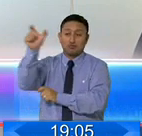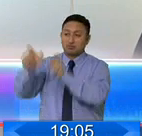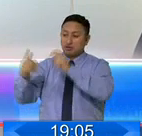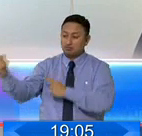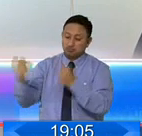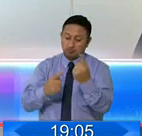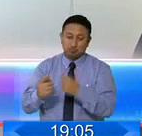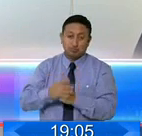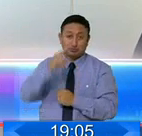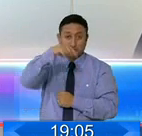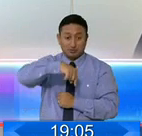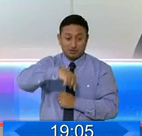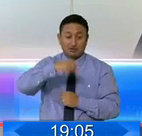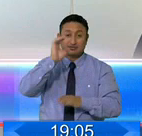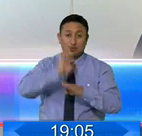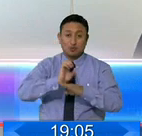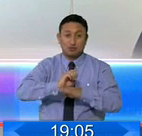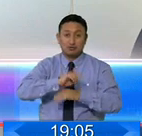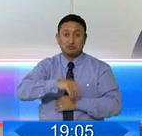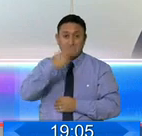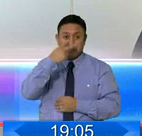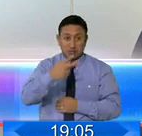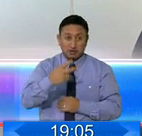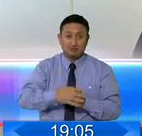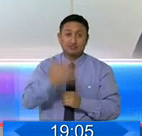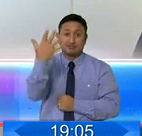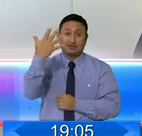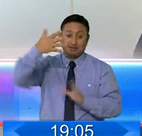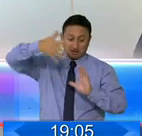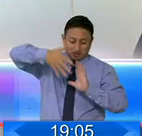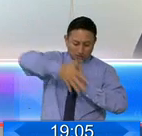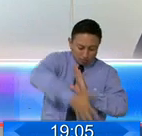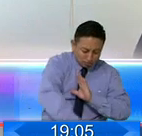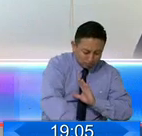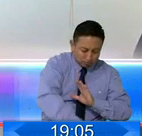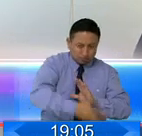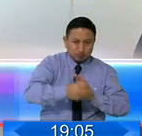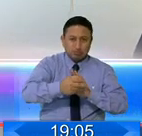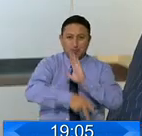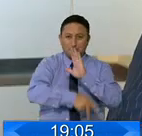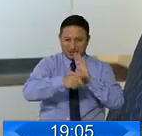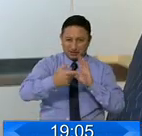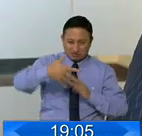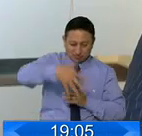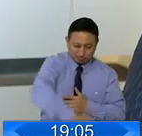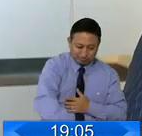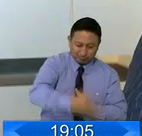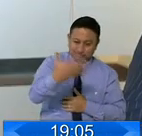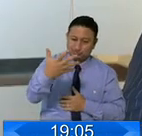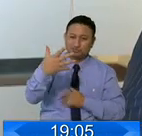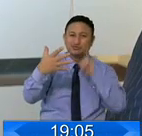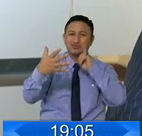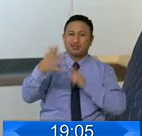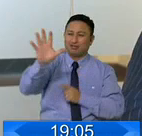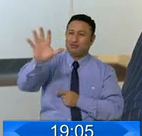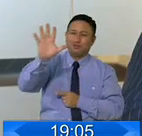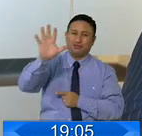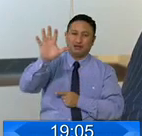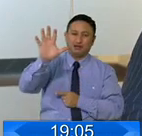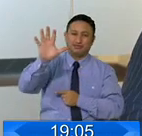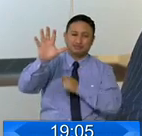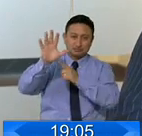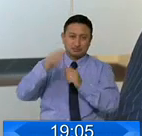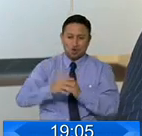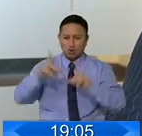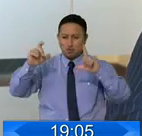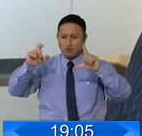para que vengan a la Amazonía, metan la mano en una piscina de petróleo, y a través de